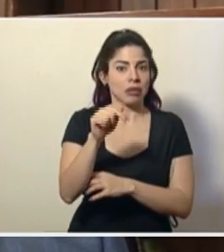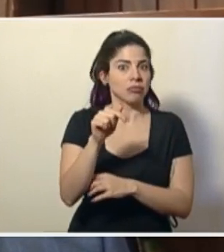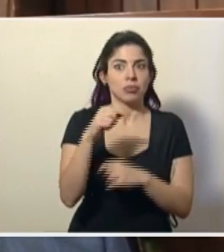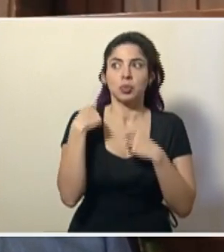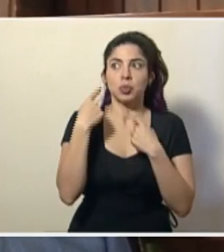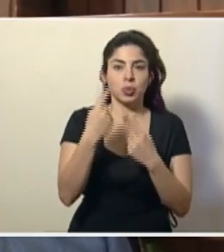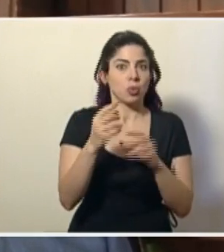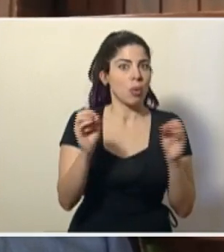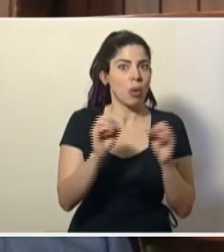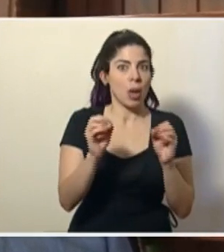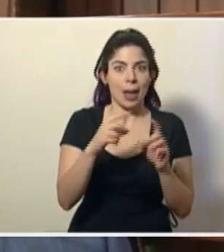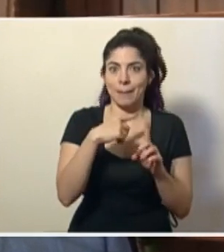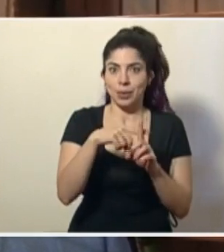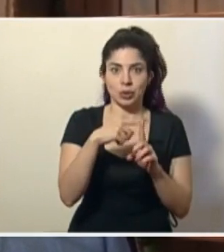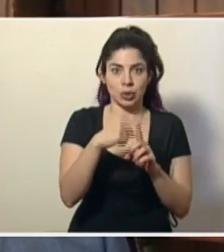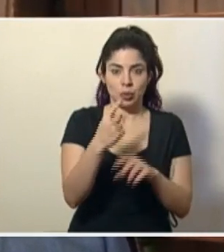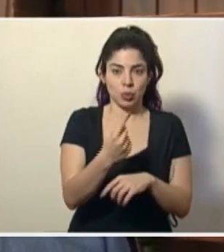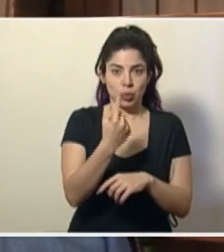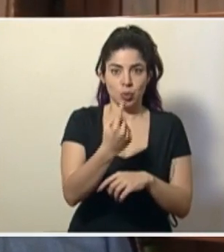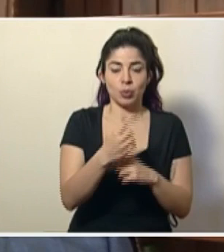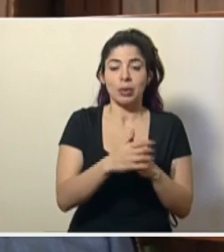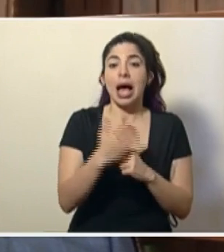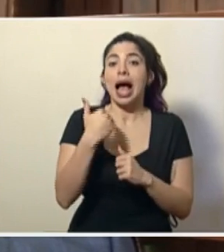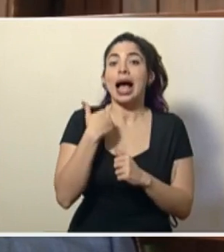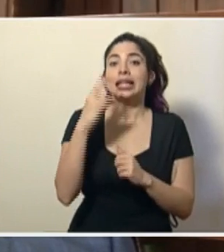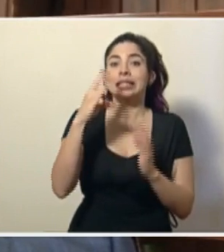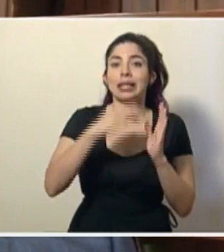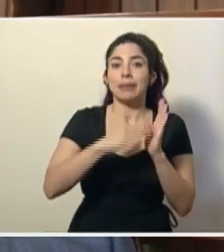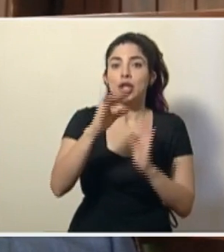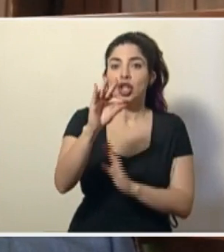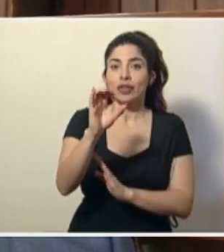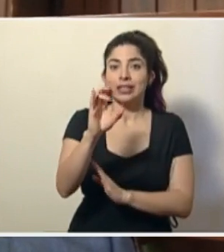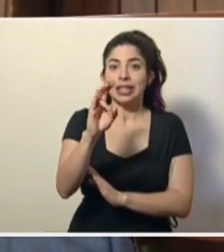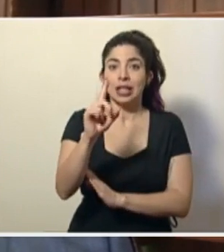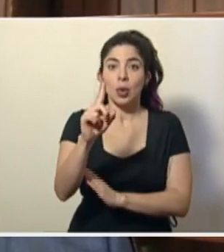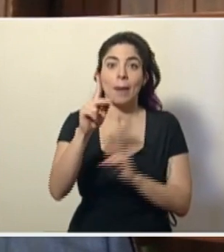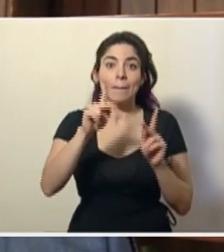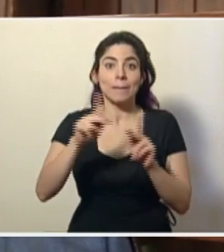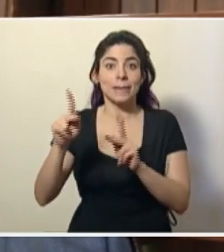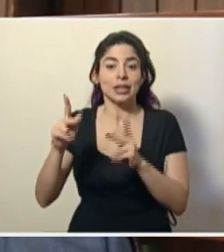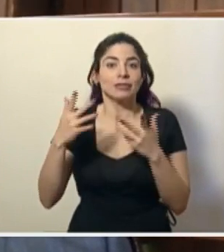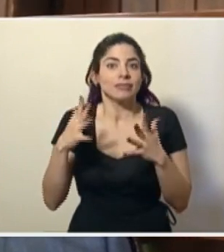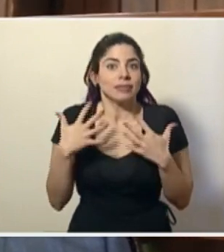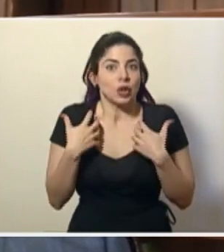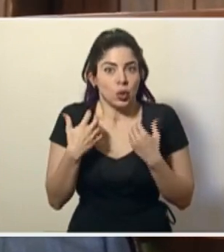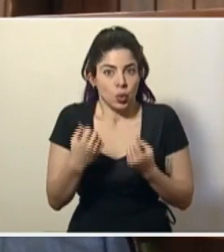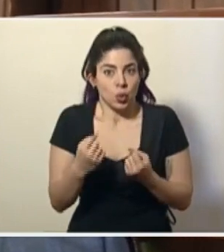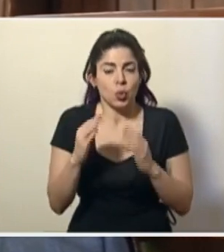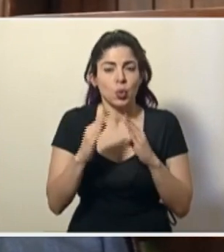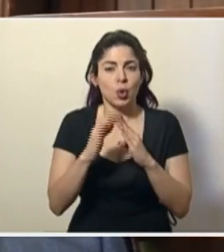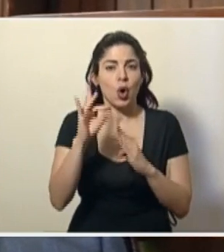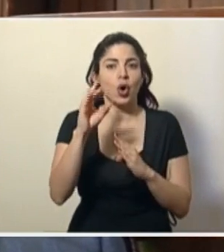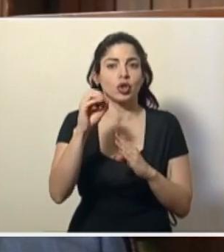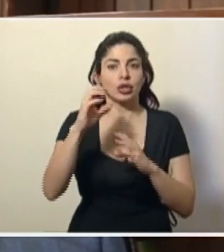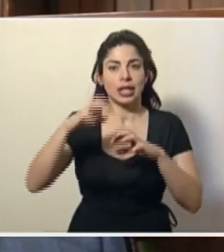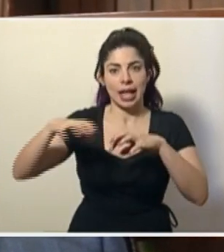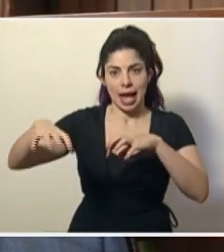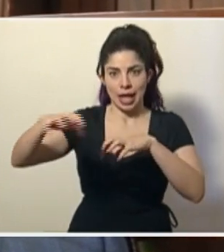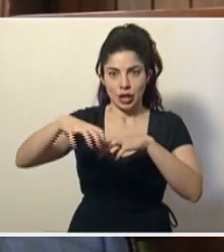ha reportado casos positivos. Se registran 7.971 personas recuperadas en 80 cantones.